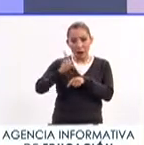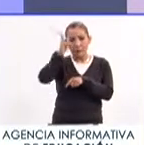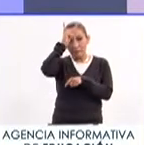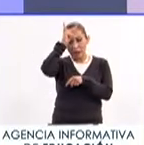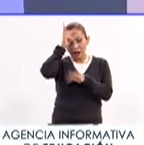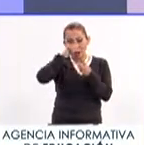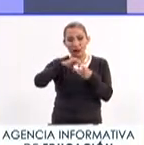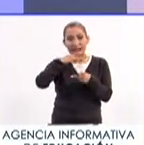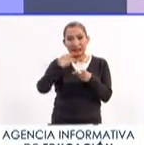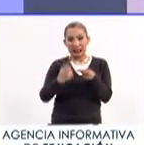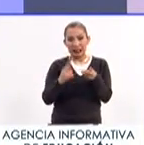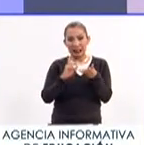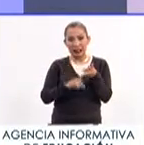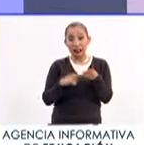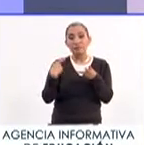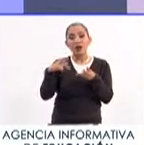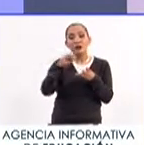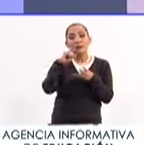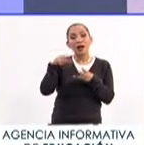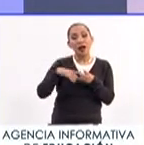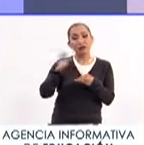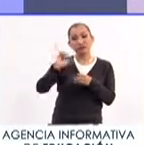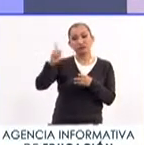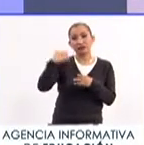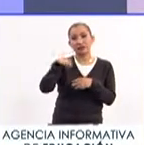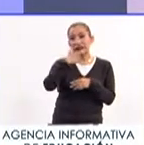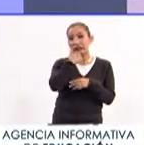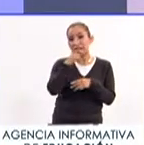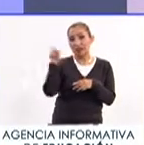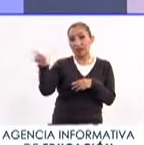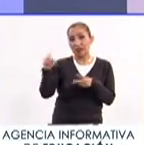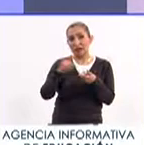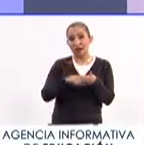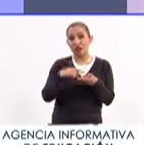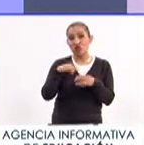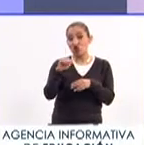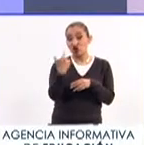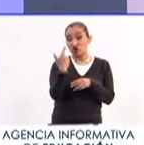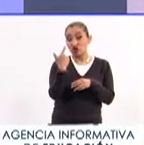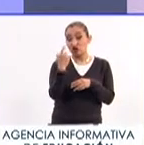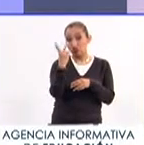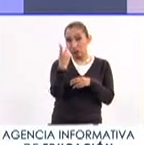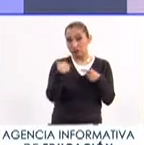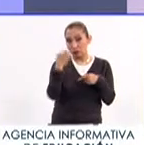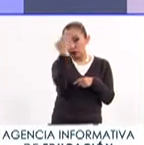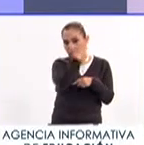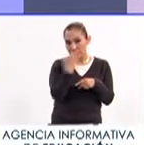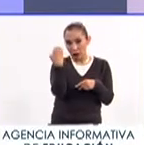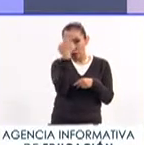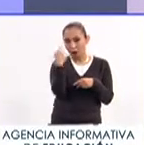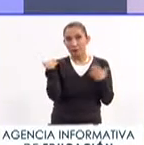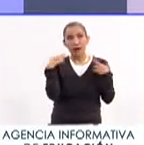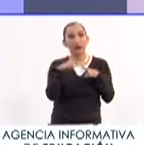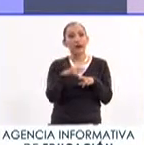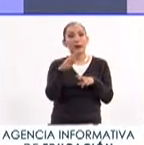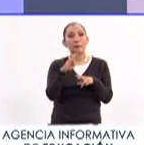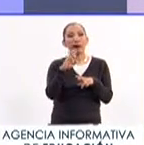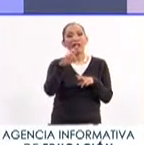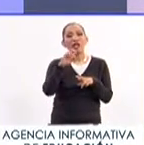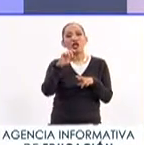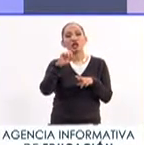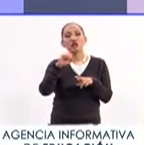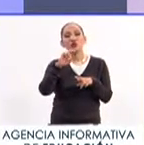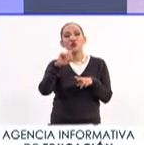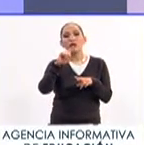Perú, Chile, pero también tenemos expertos del Reino Unido. Tenemos 2 expertos en evaluación, que es el profesor Barry